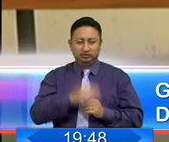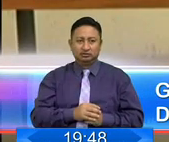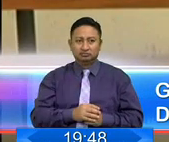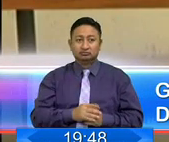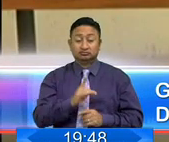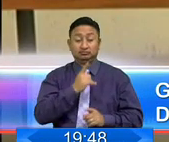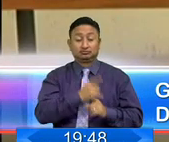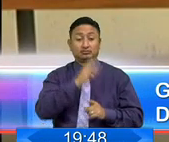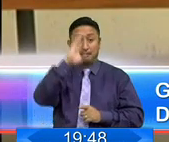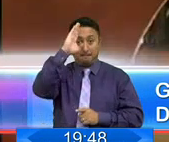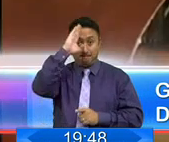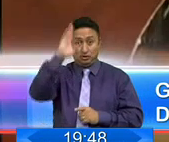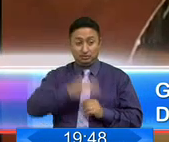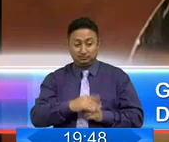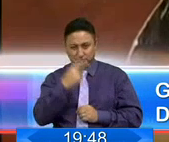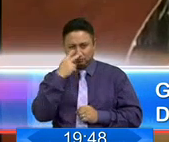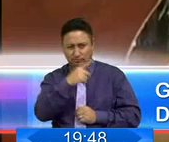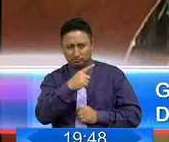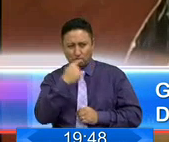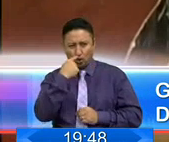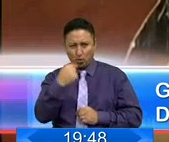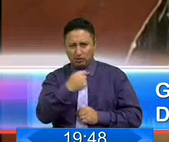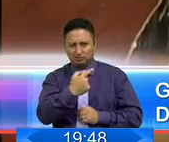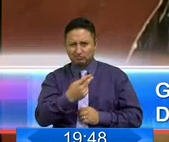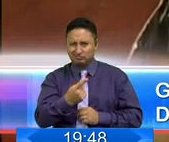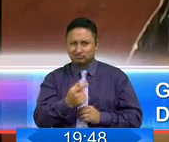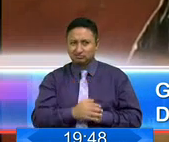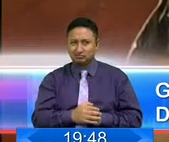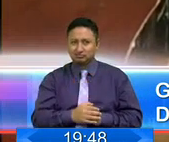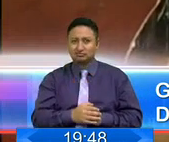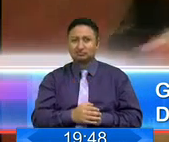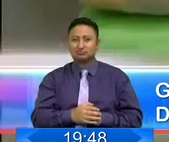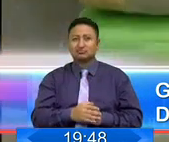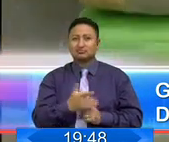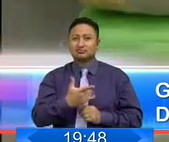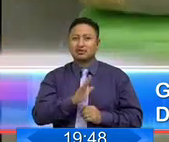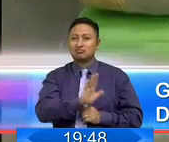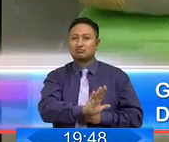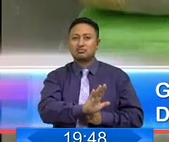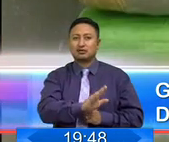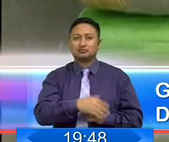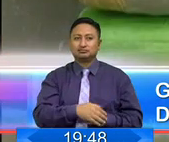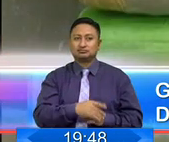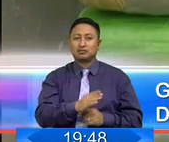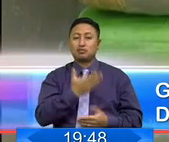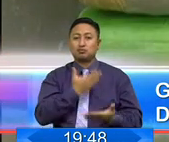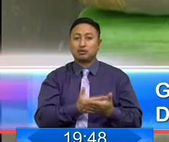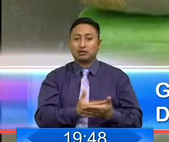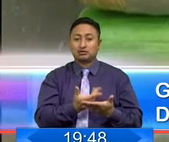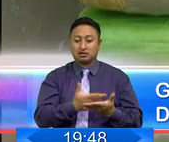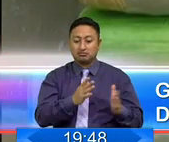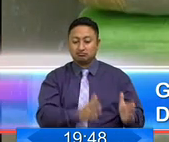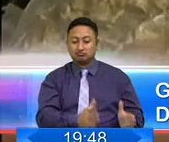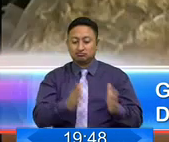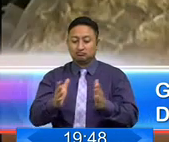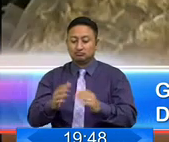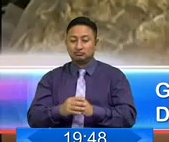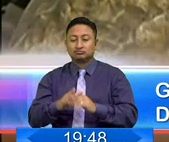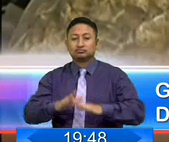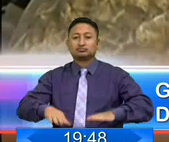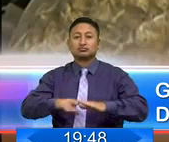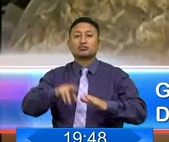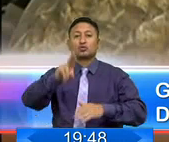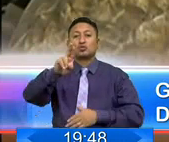la policía sospechó del conductor e inmediatamente realizaron la acción. La evidencia fue trasladada hasta el